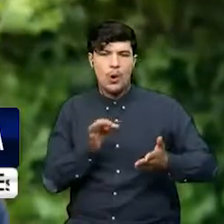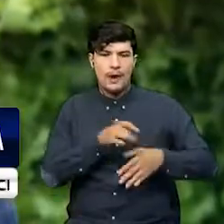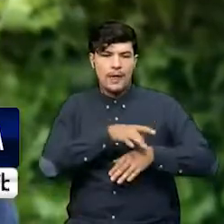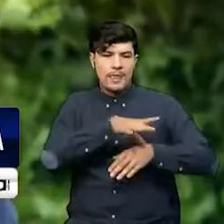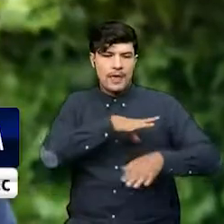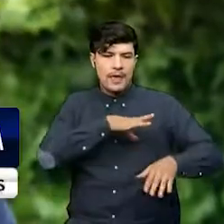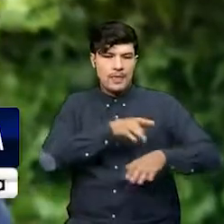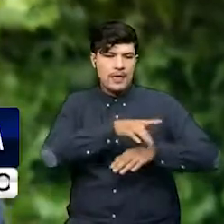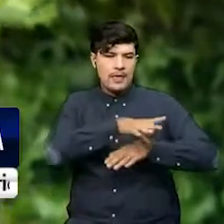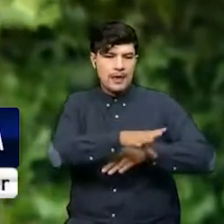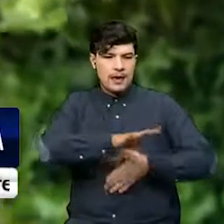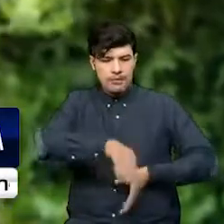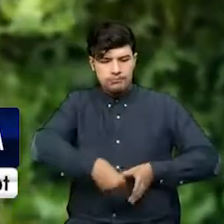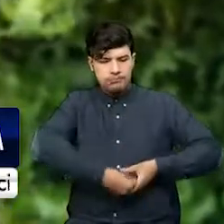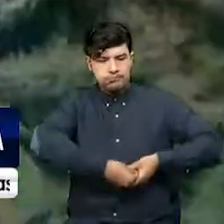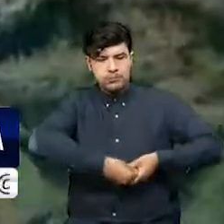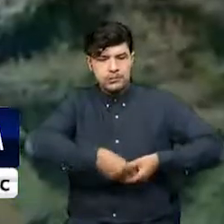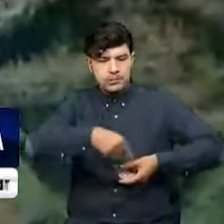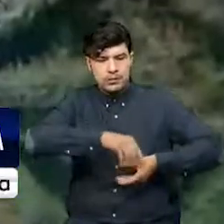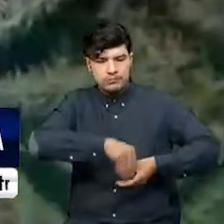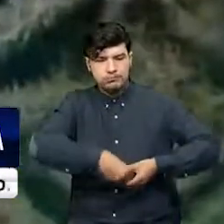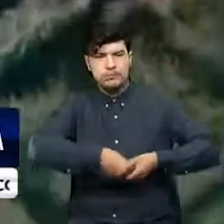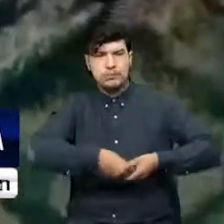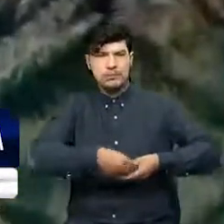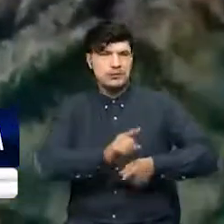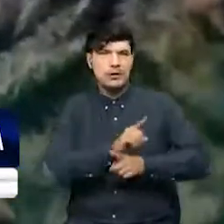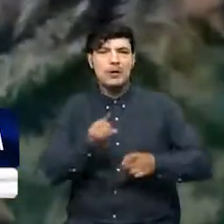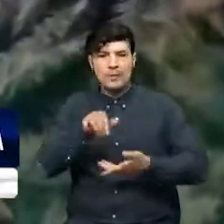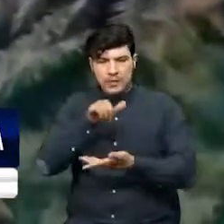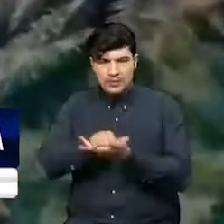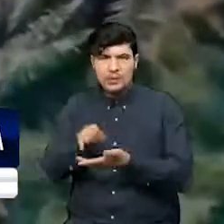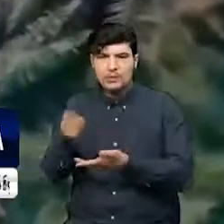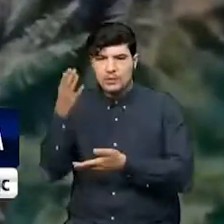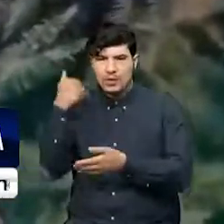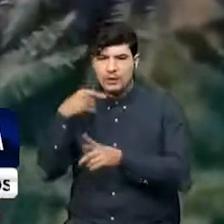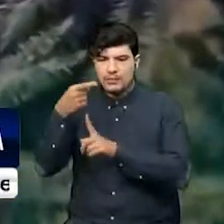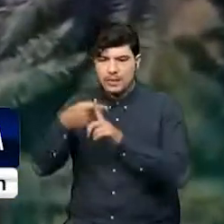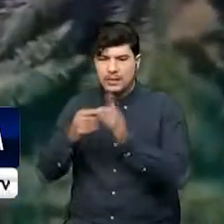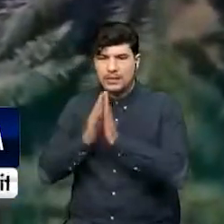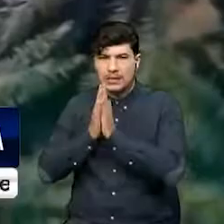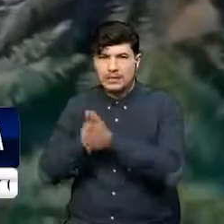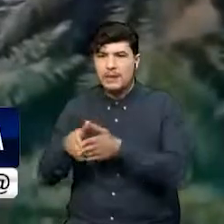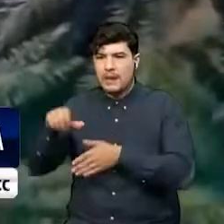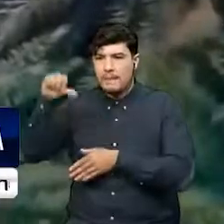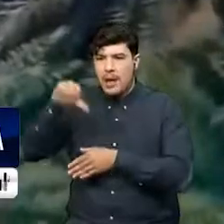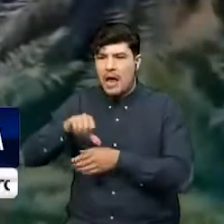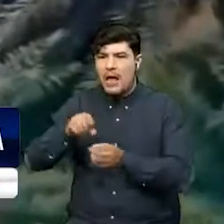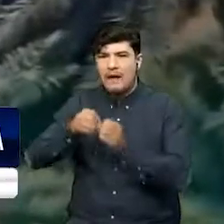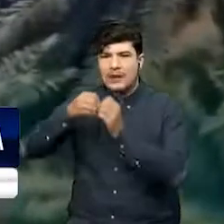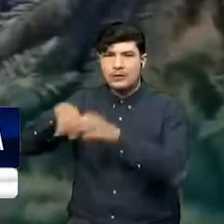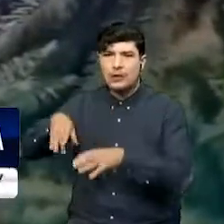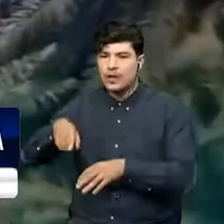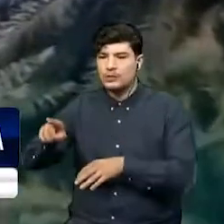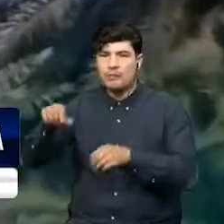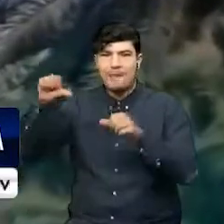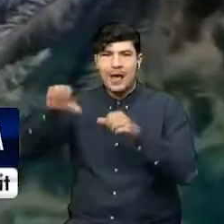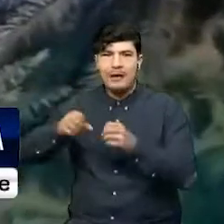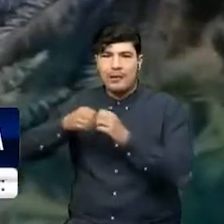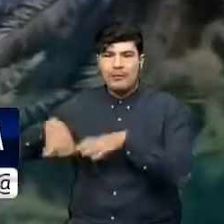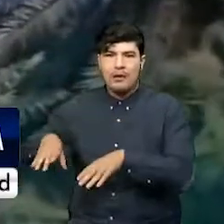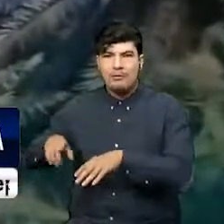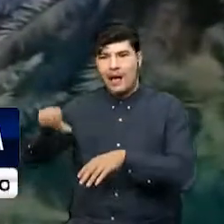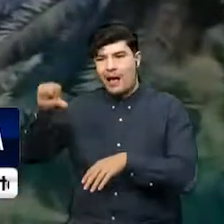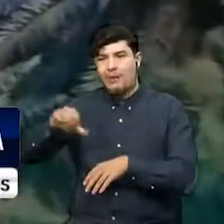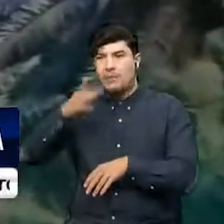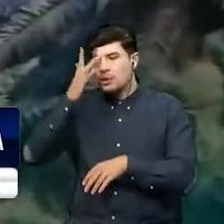al paciente en el en el cuerpo lo que pasó en diciendo mal abandonado el post trabajador